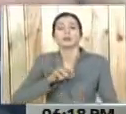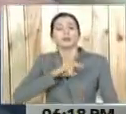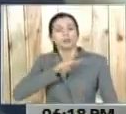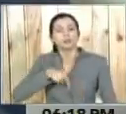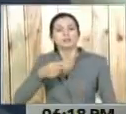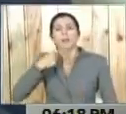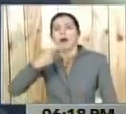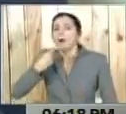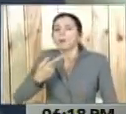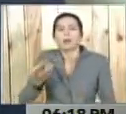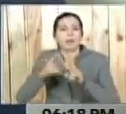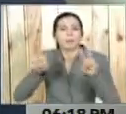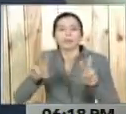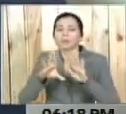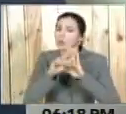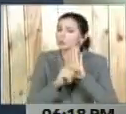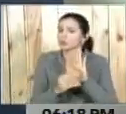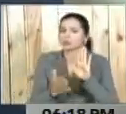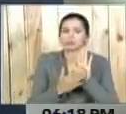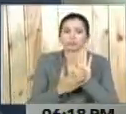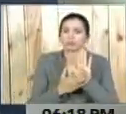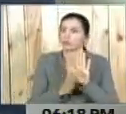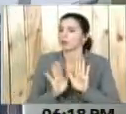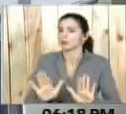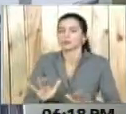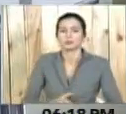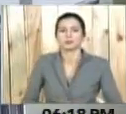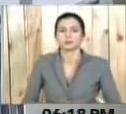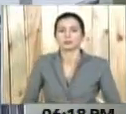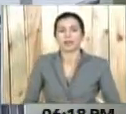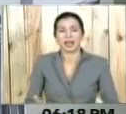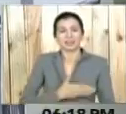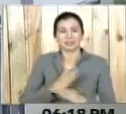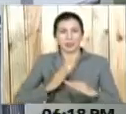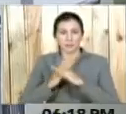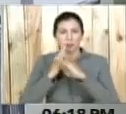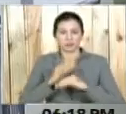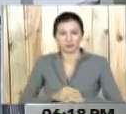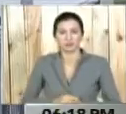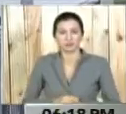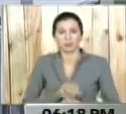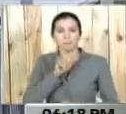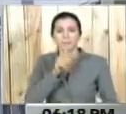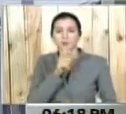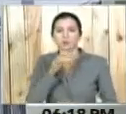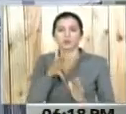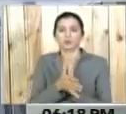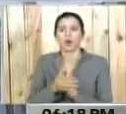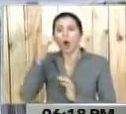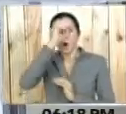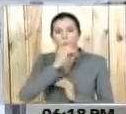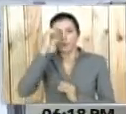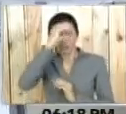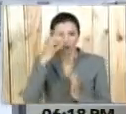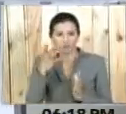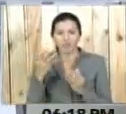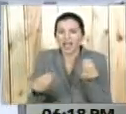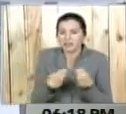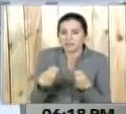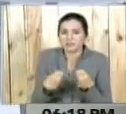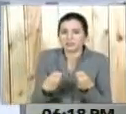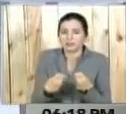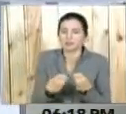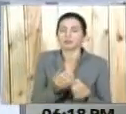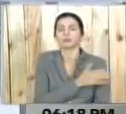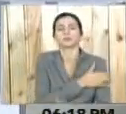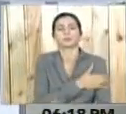paz y de la Constitución. Yo les preguntaba antes del corte anterior sobre las posiciones que asume la derecha. Y hay dos cosas que me